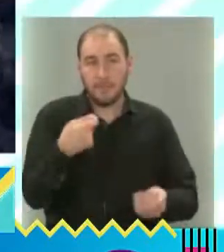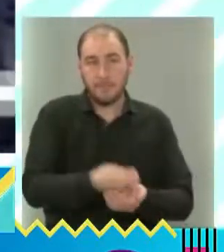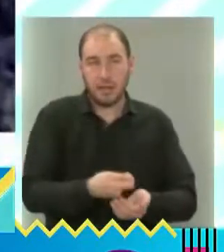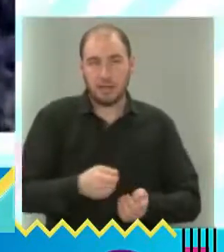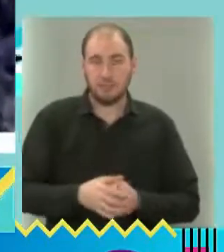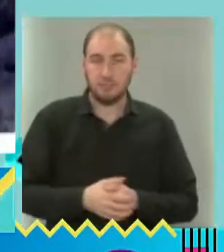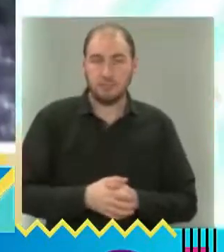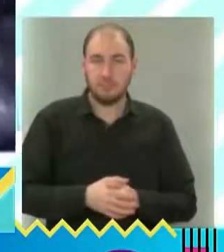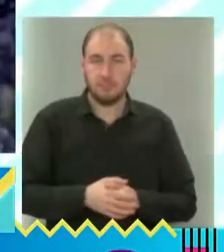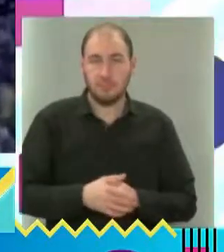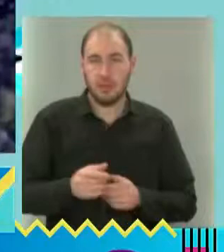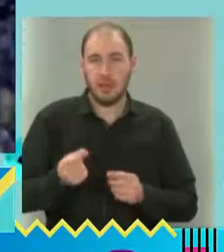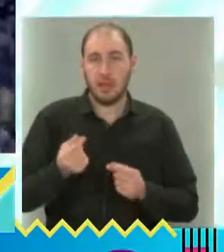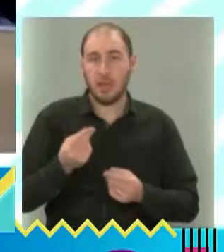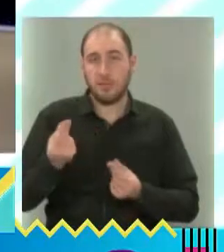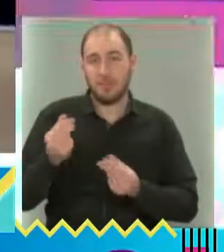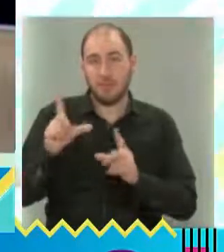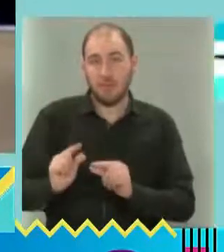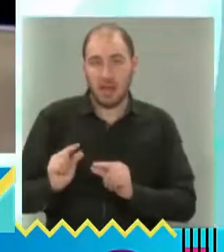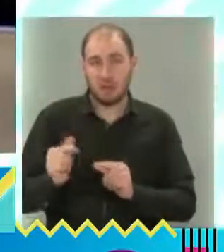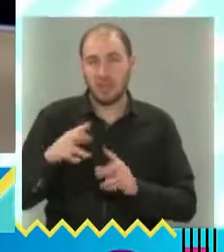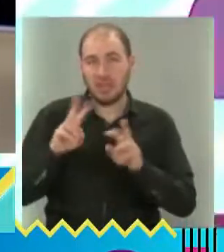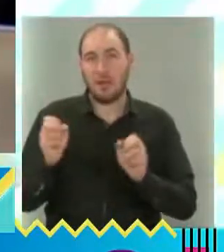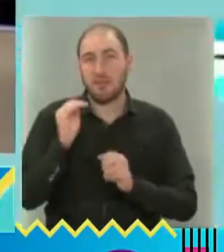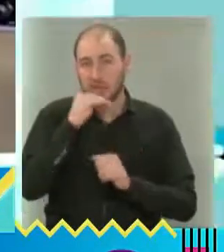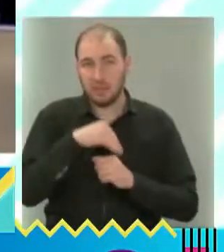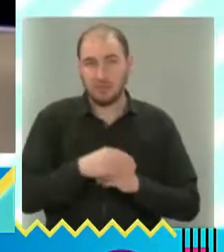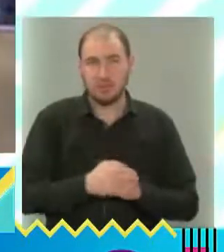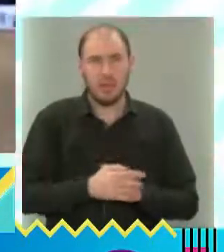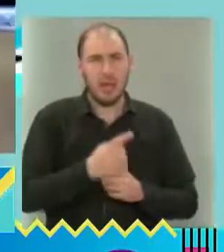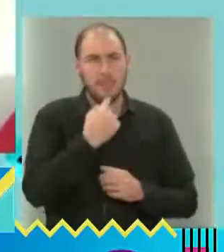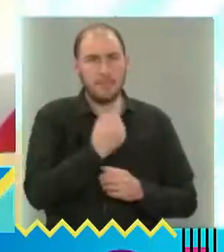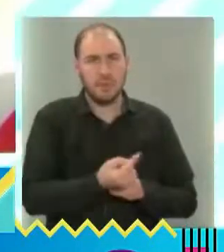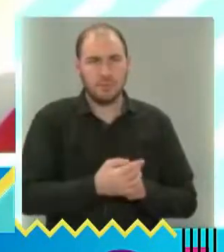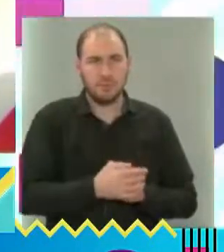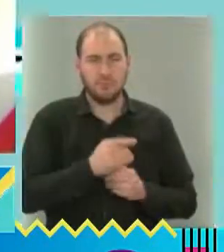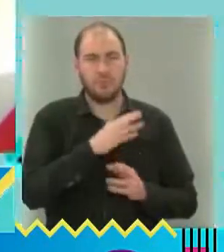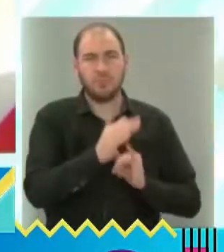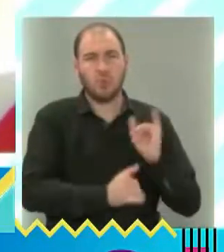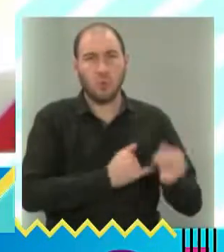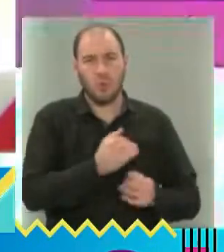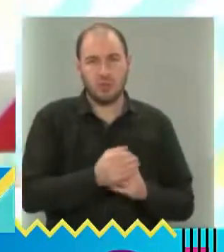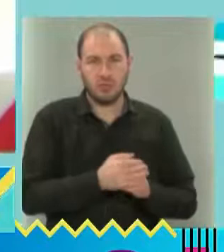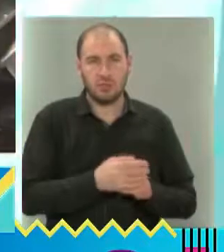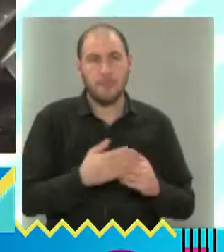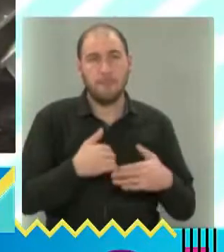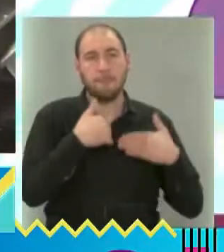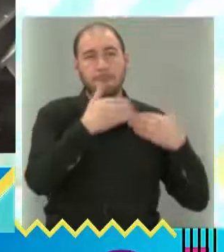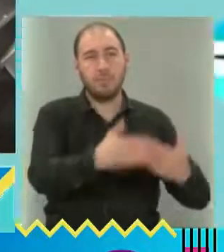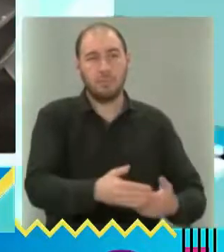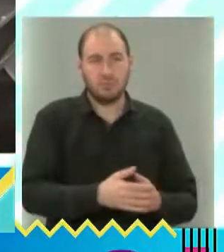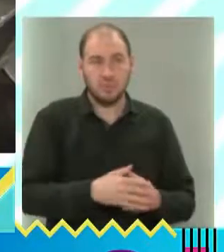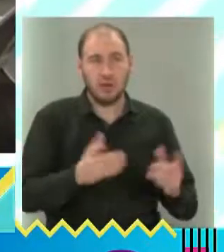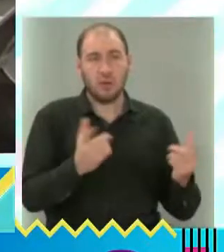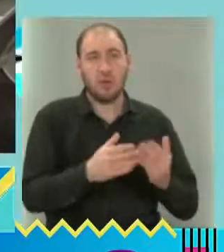contado, tiene precio más barato, al menos en vino, ¿no? Bien. Sergio, bueno, se habla de que se pospuso la